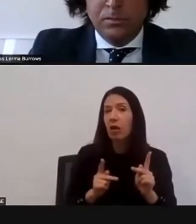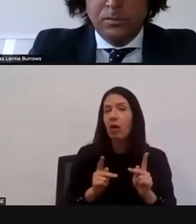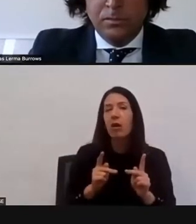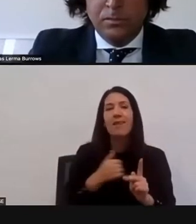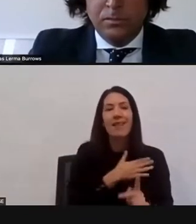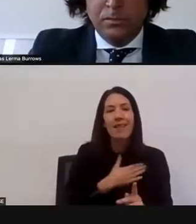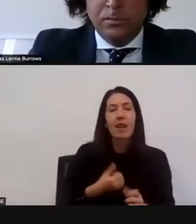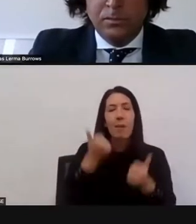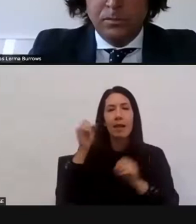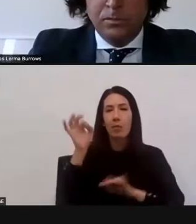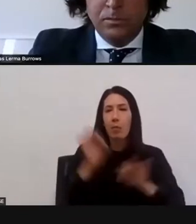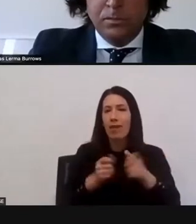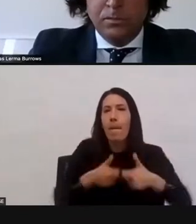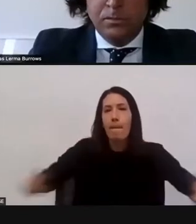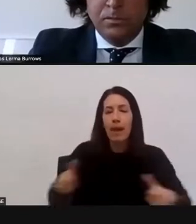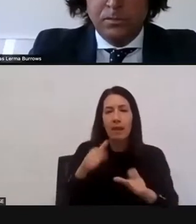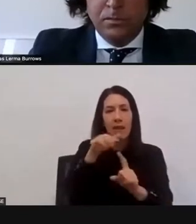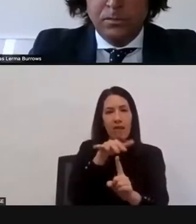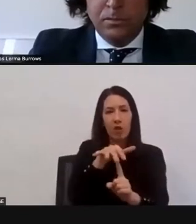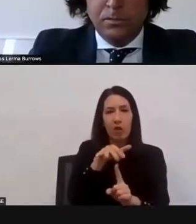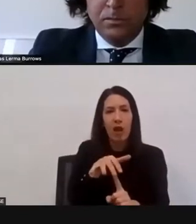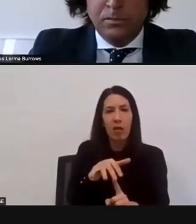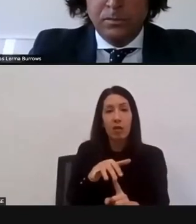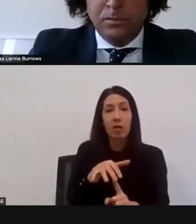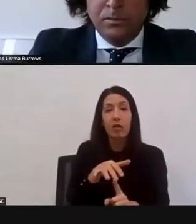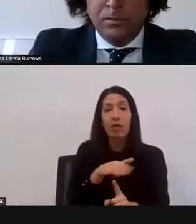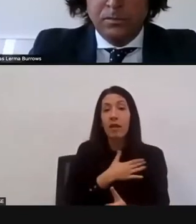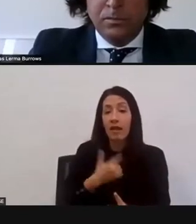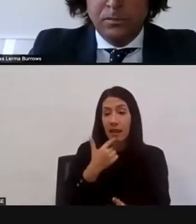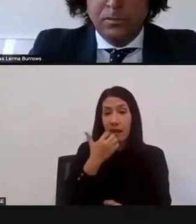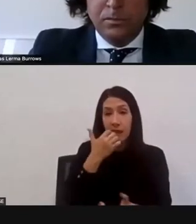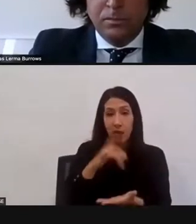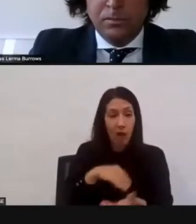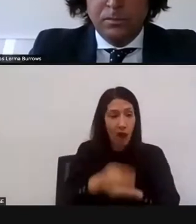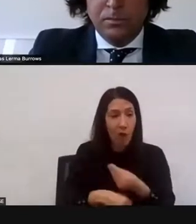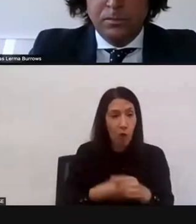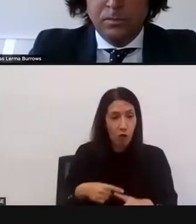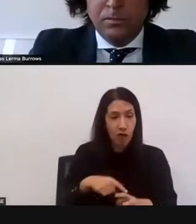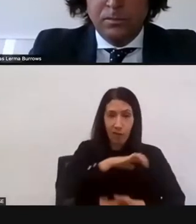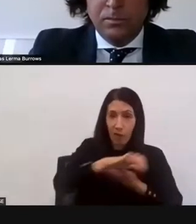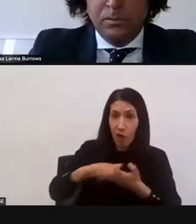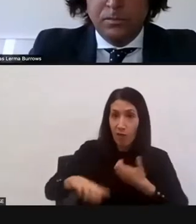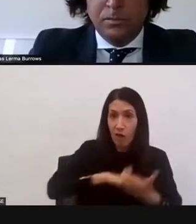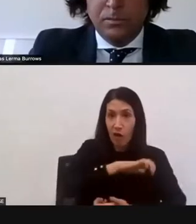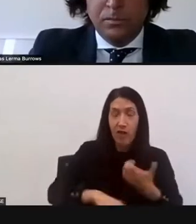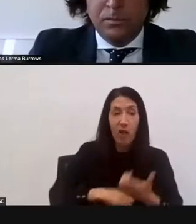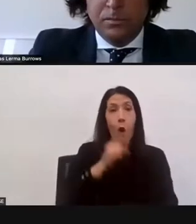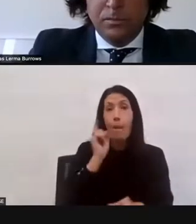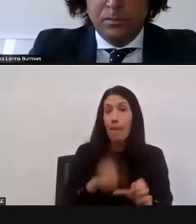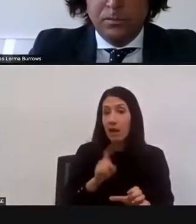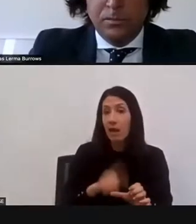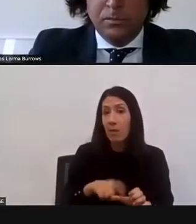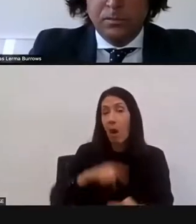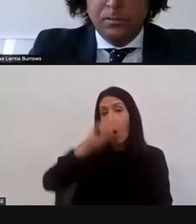y de reproducción de esos videos. Y en la medida en que hagan actos de violencia o participen de esta cultura